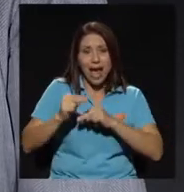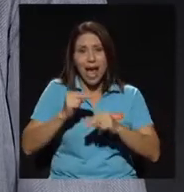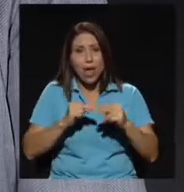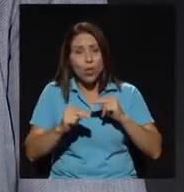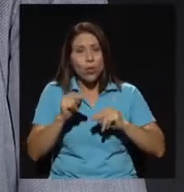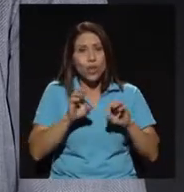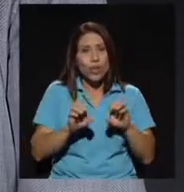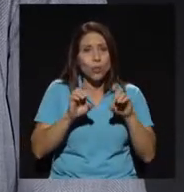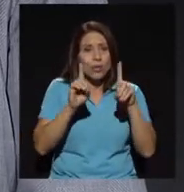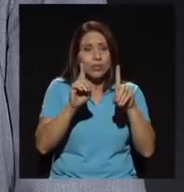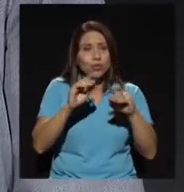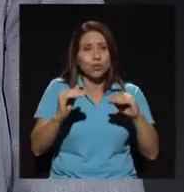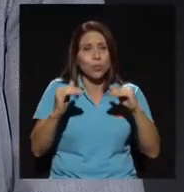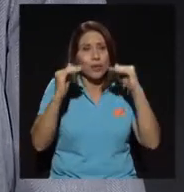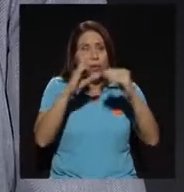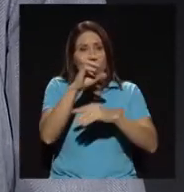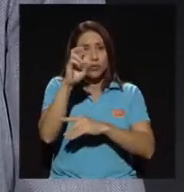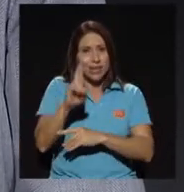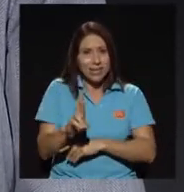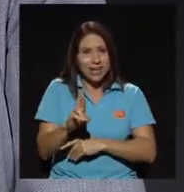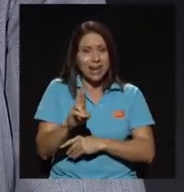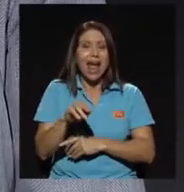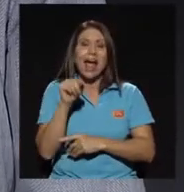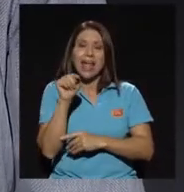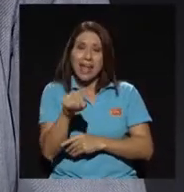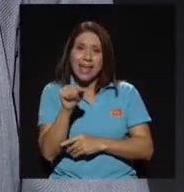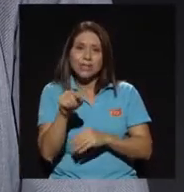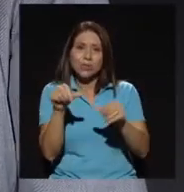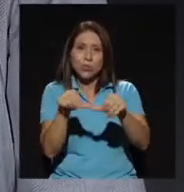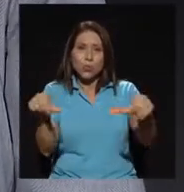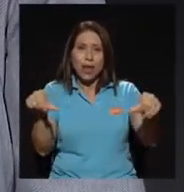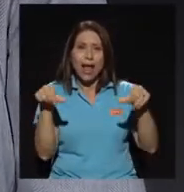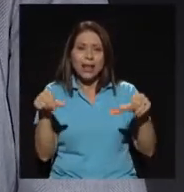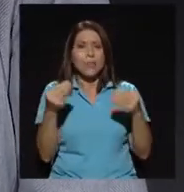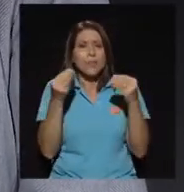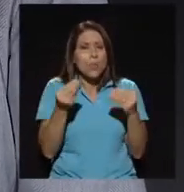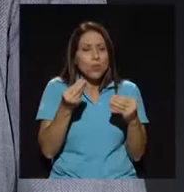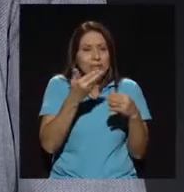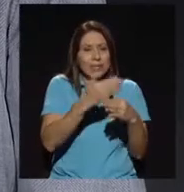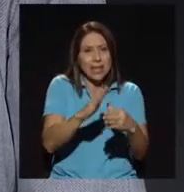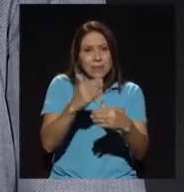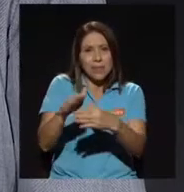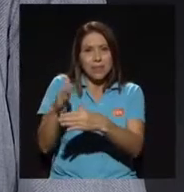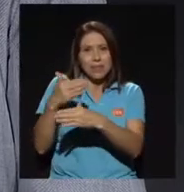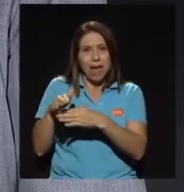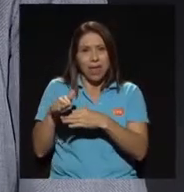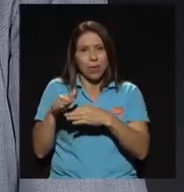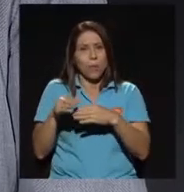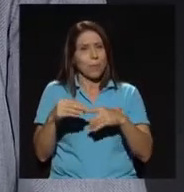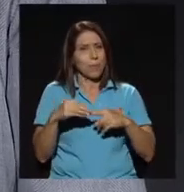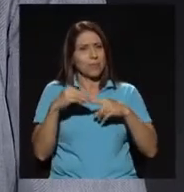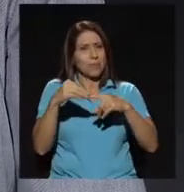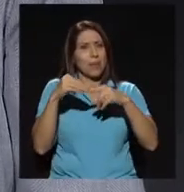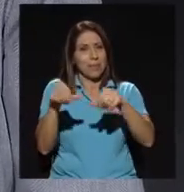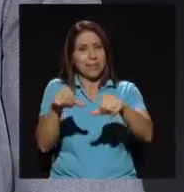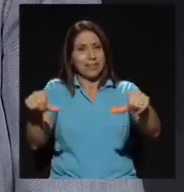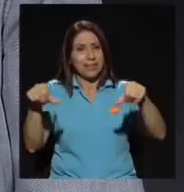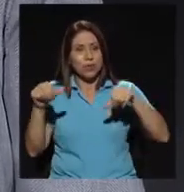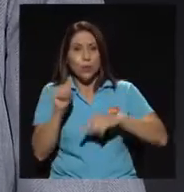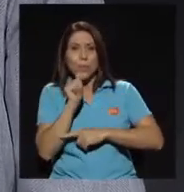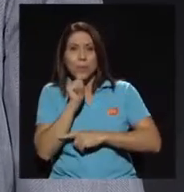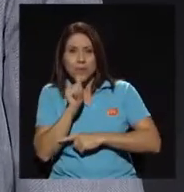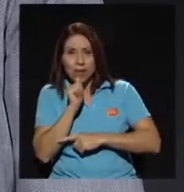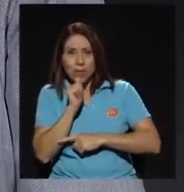de servicios universitarios, es un mercado muy segmentado y que fundamentalmente el sector privado tiene una demanda residual,